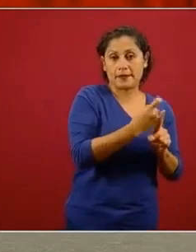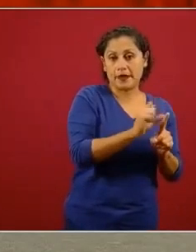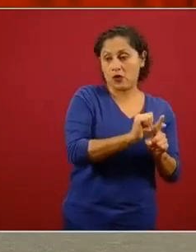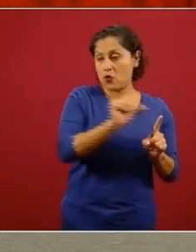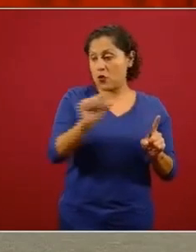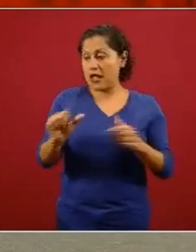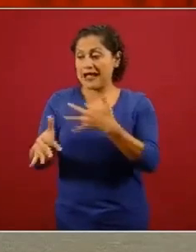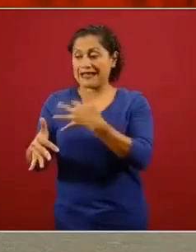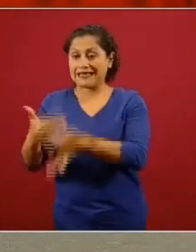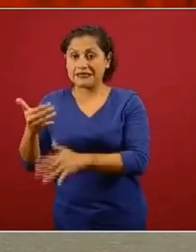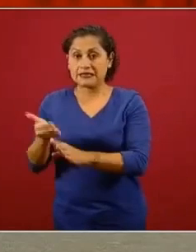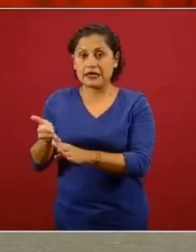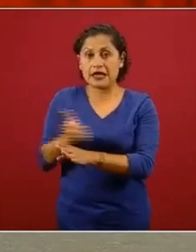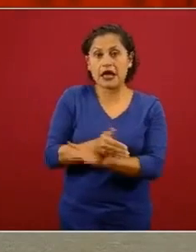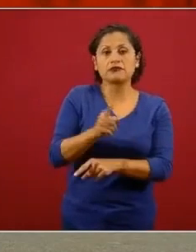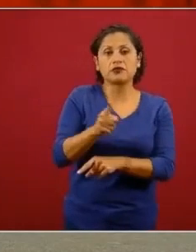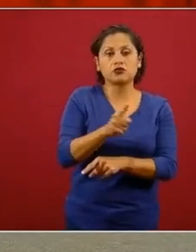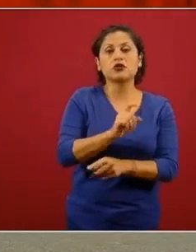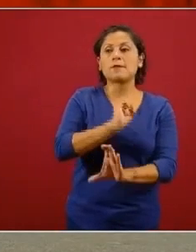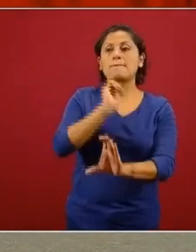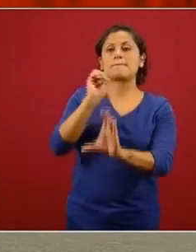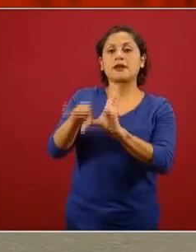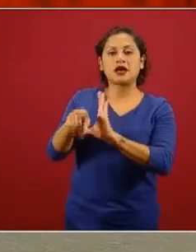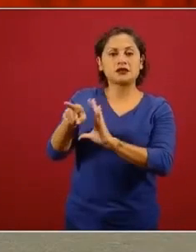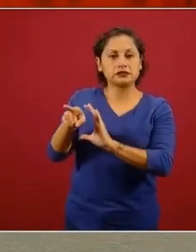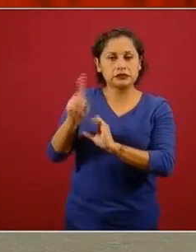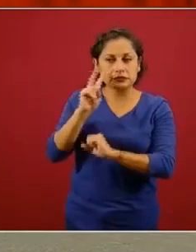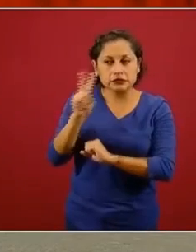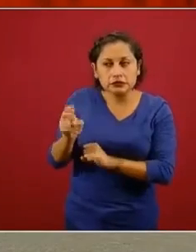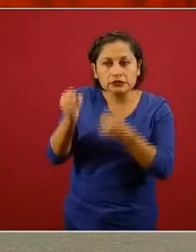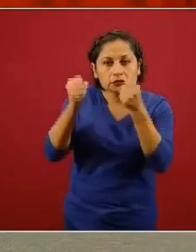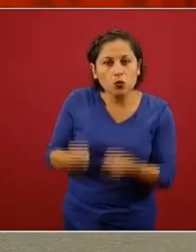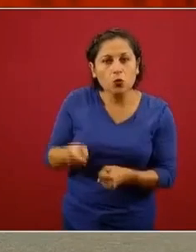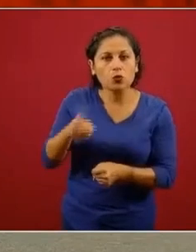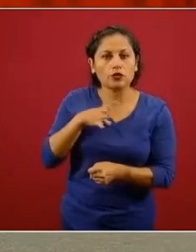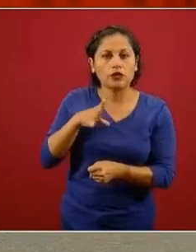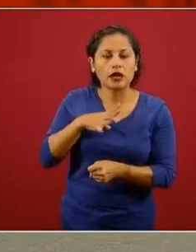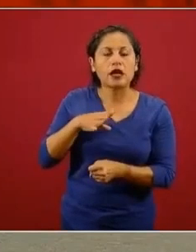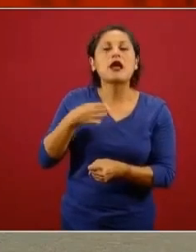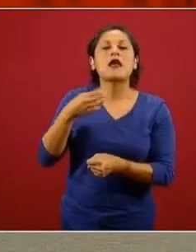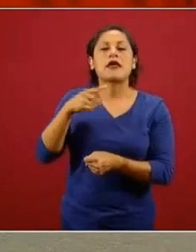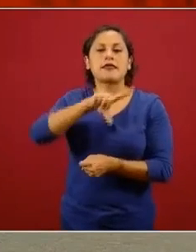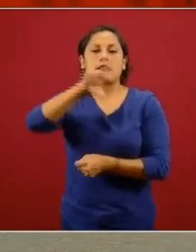pudieran asegurarse de contar con esa cantidad en sus cuentas. La siguiente, por favor.